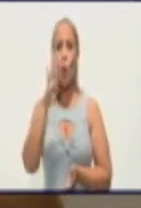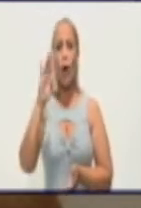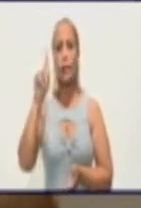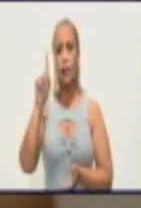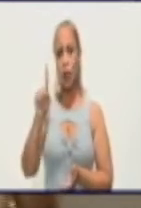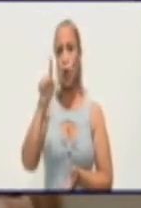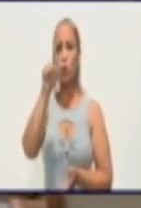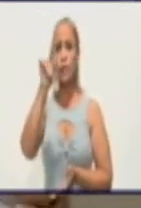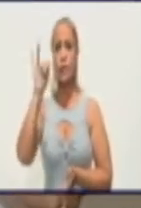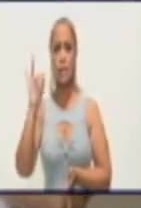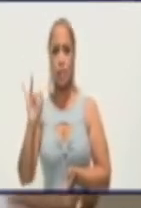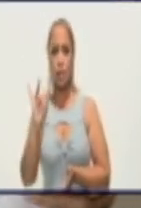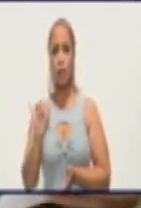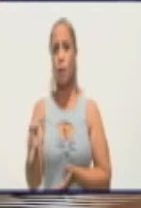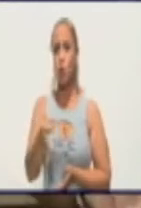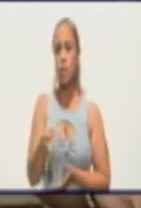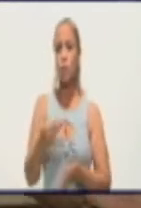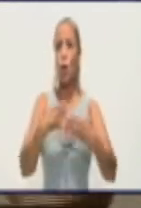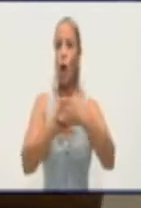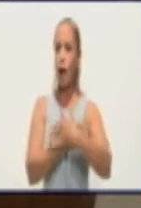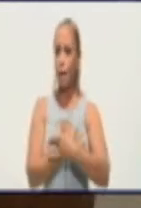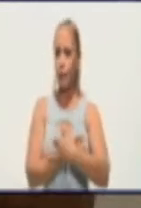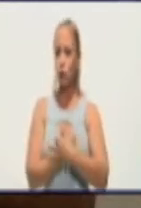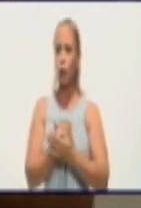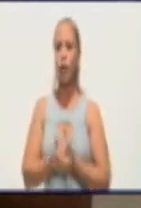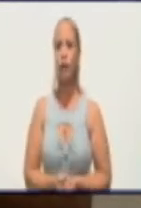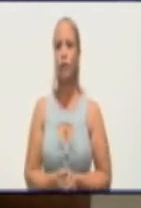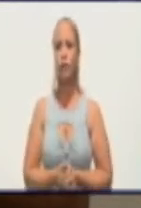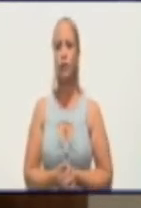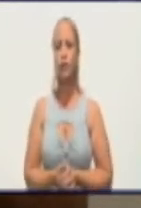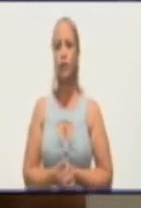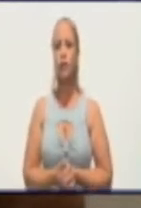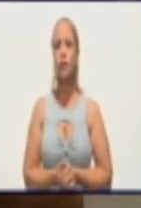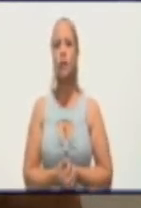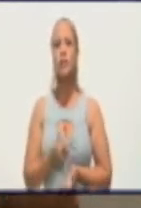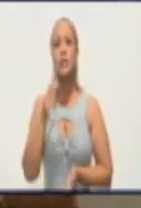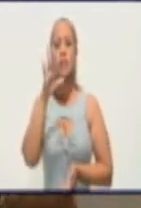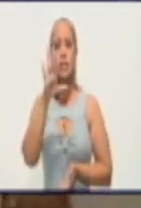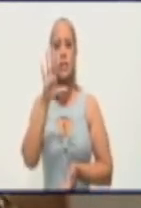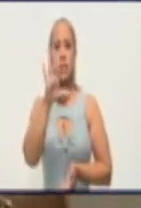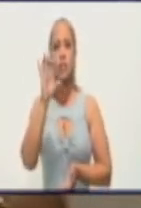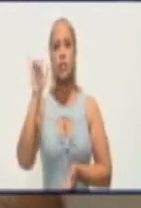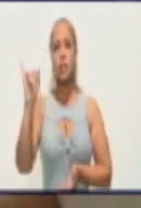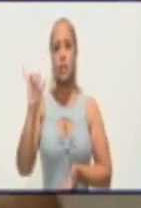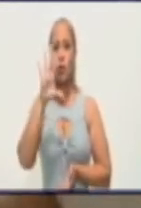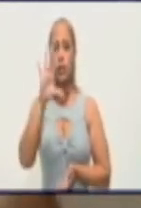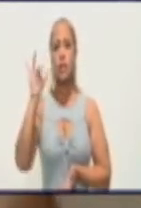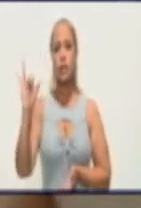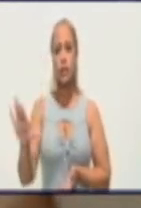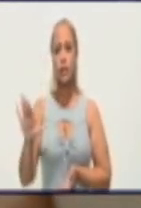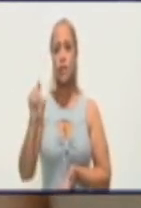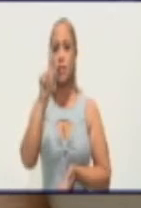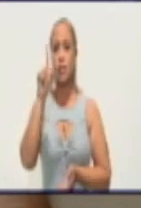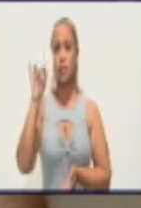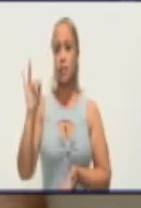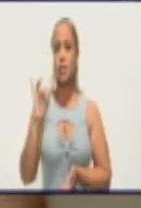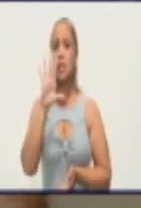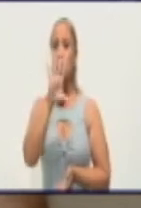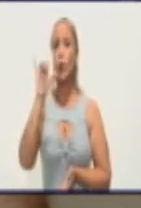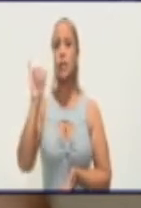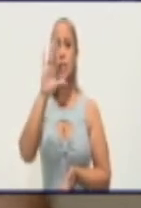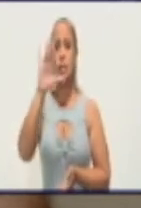que es el municipio de campechuela el 55 45 que es el municipio más o el 56 55